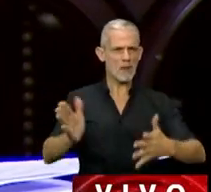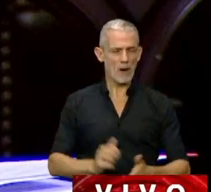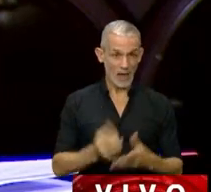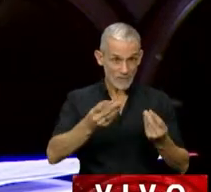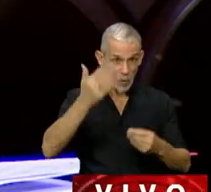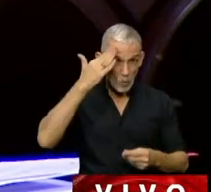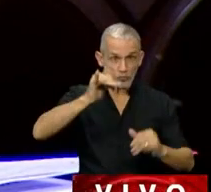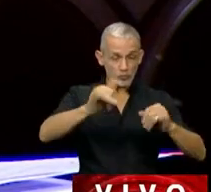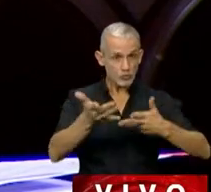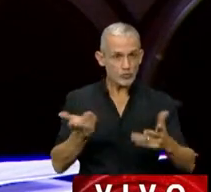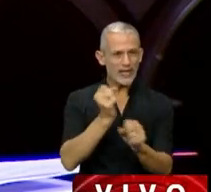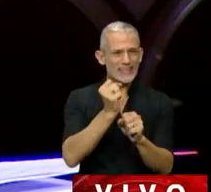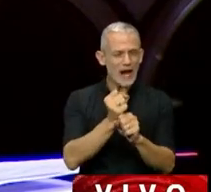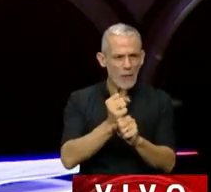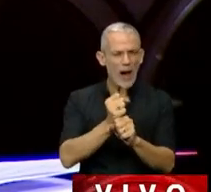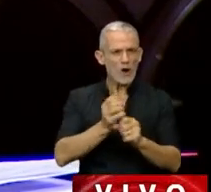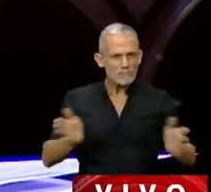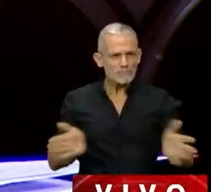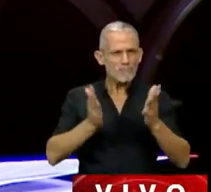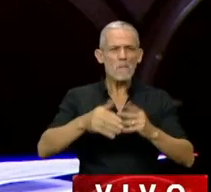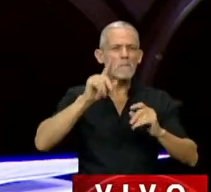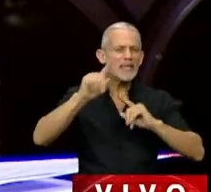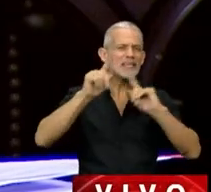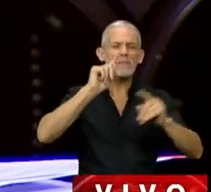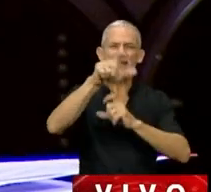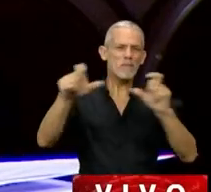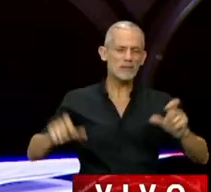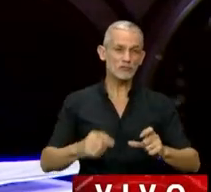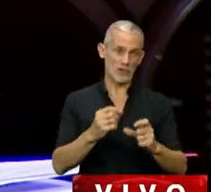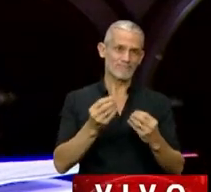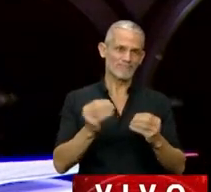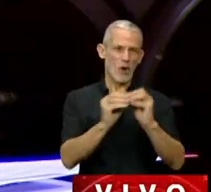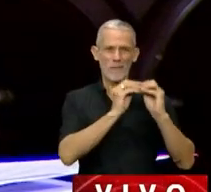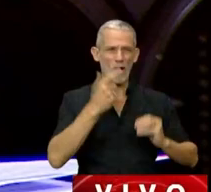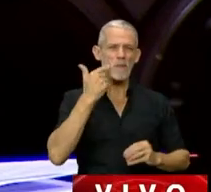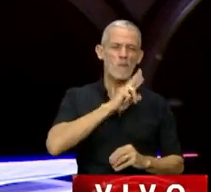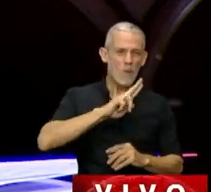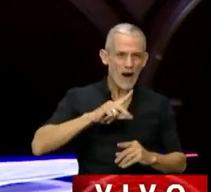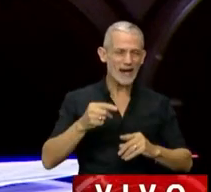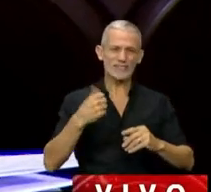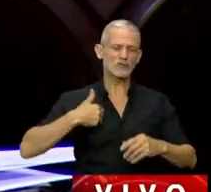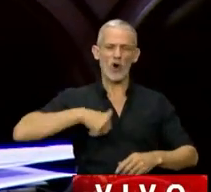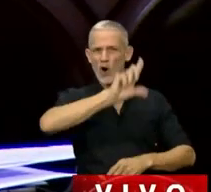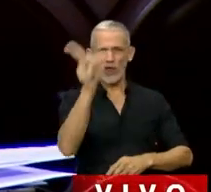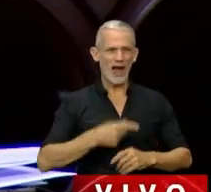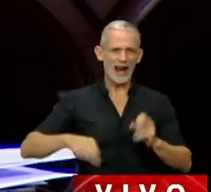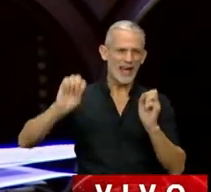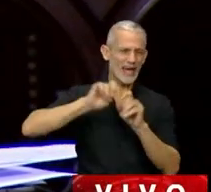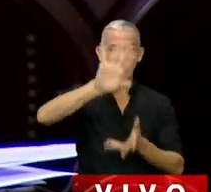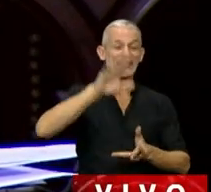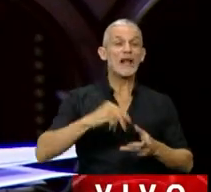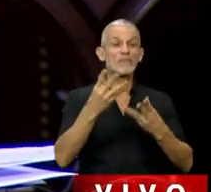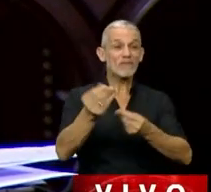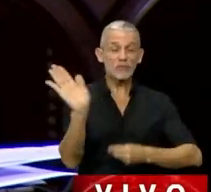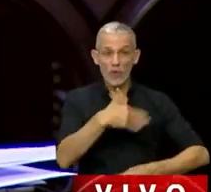la cultura, el trabajo que sostiene a miles de compañeros y compañeras en todo el país. Defendemos todas